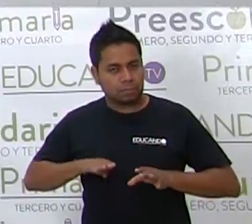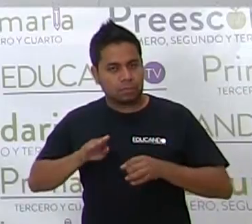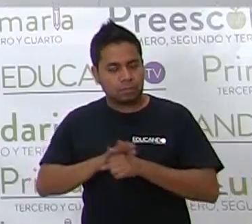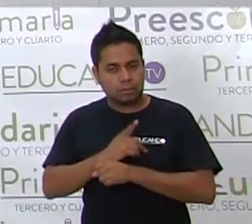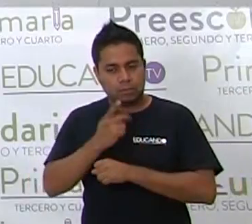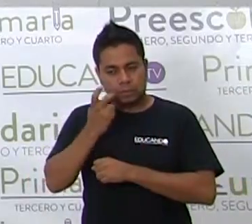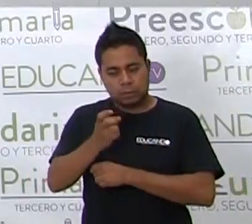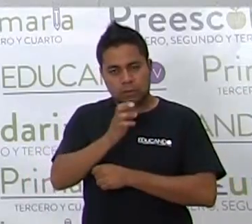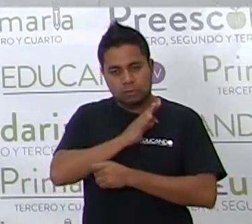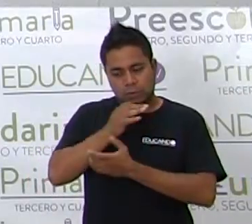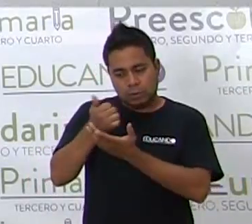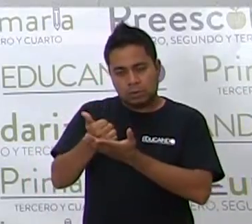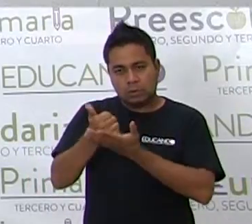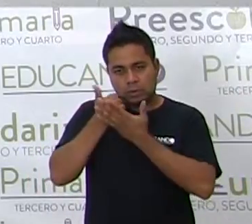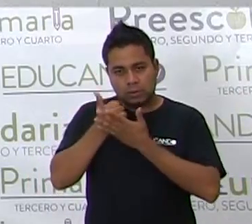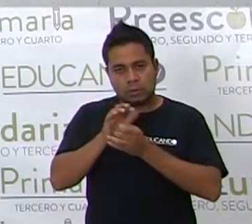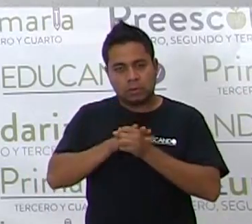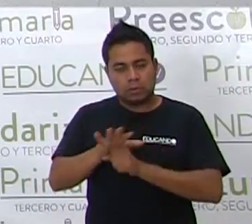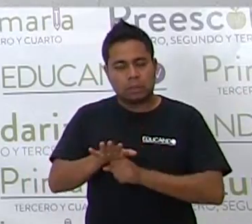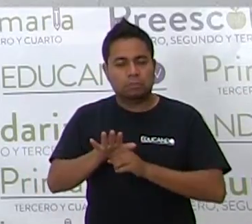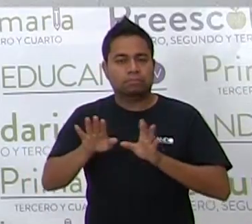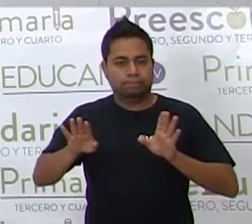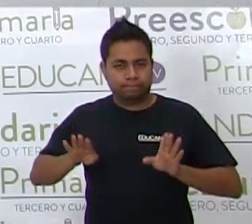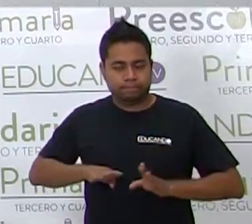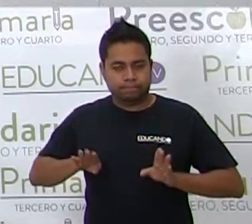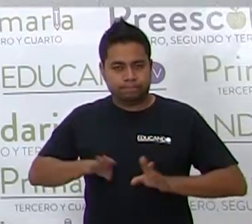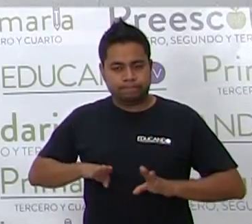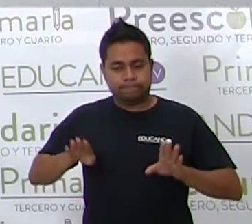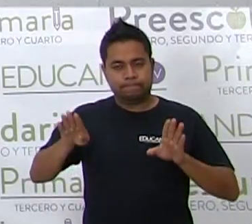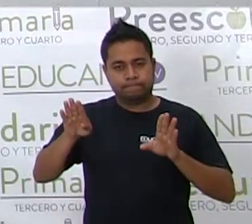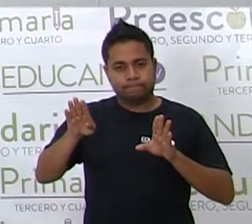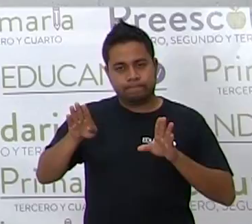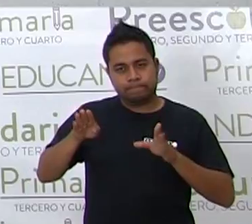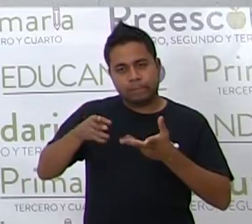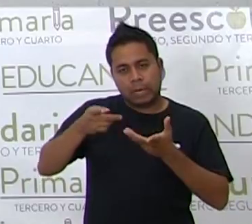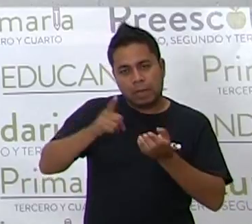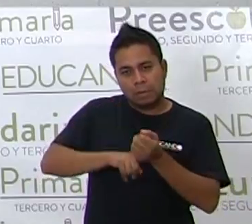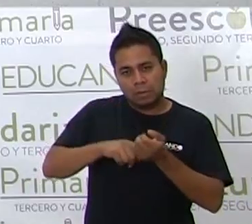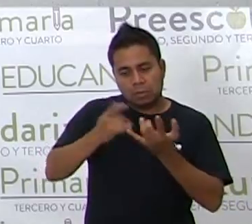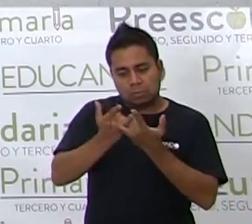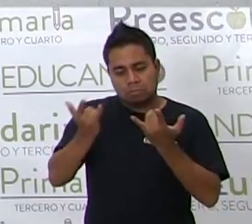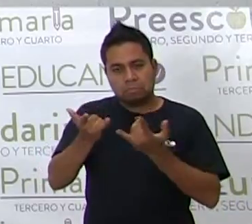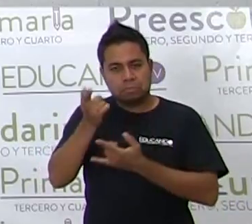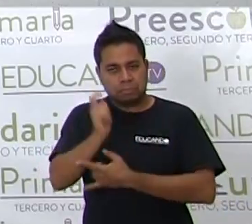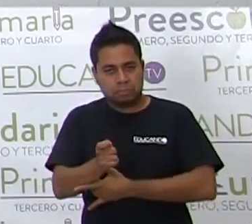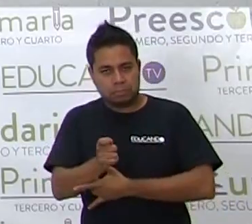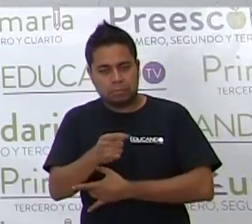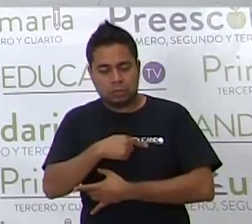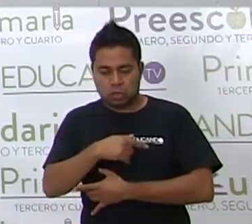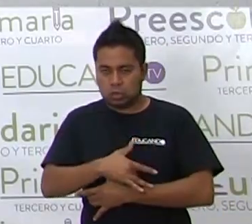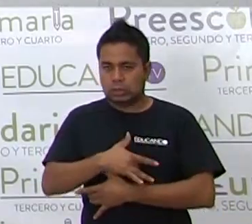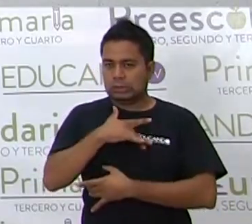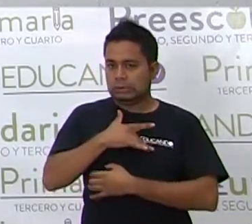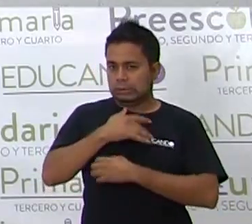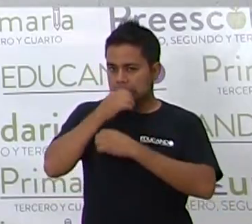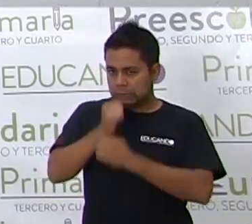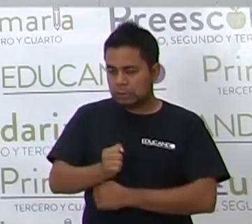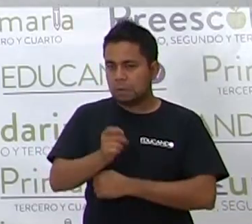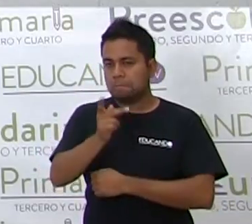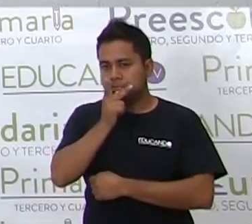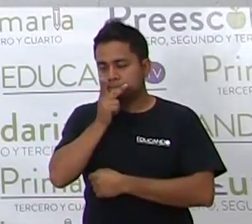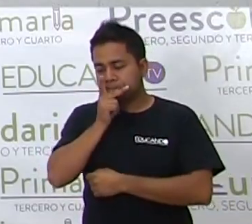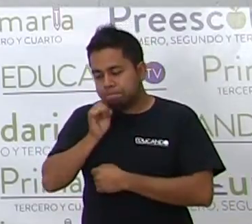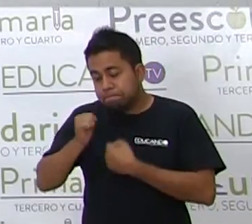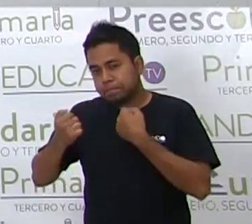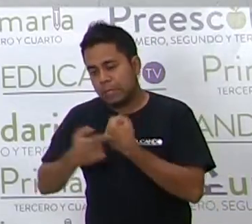a entender las particularidades de cómo se comprenden las leyendas. Estoy seguro que papá te ha